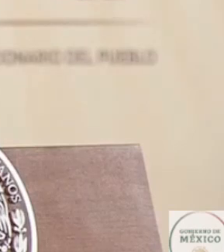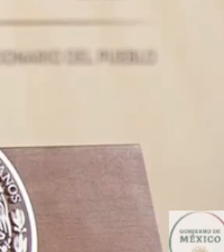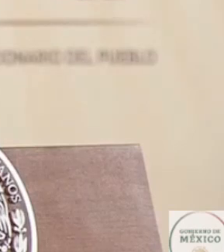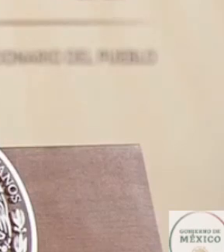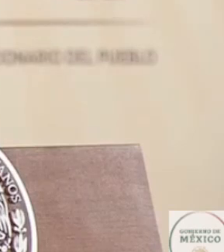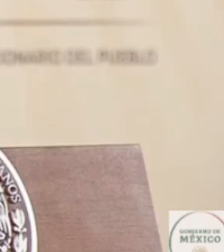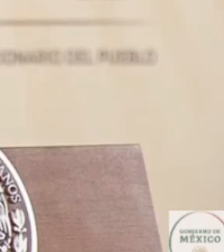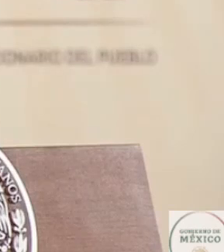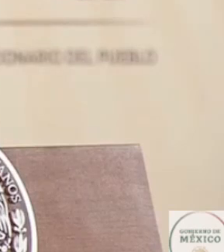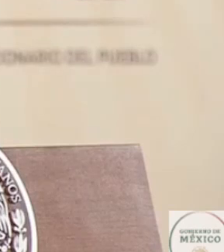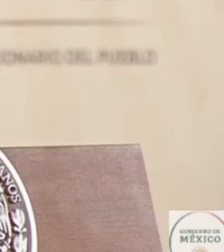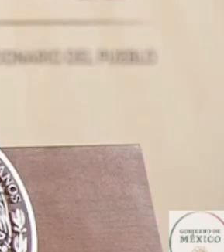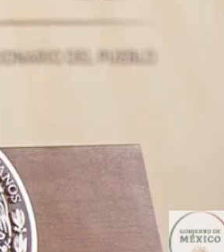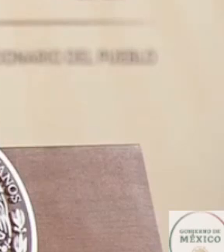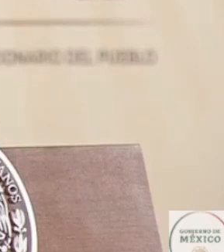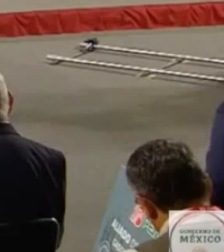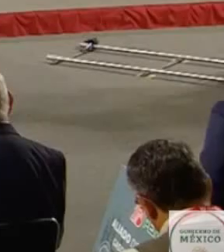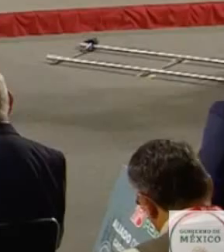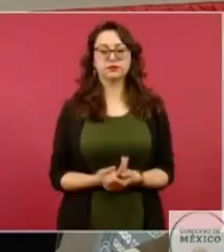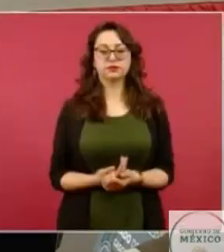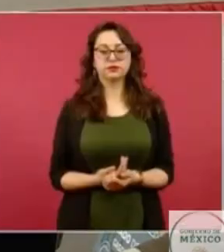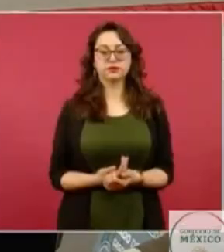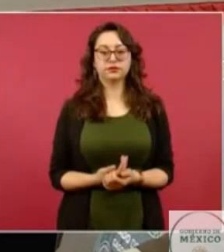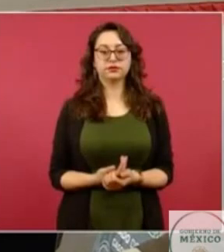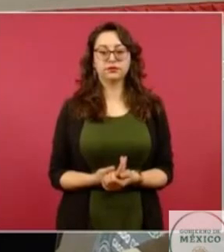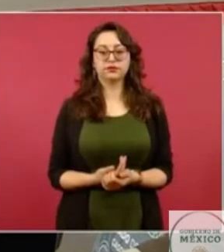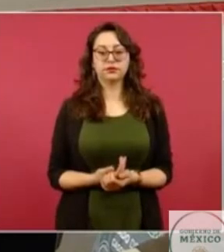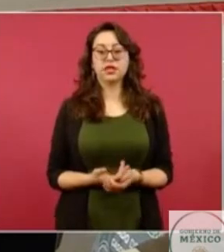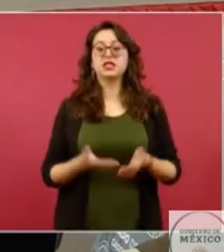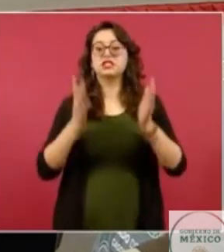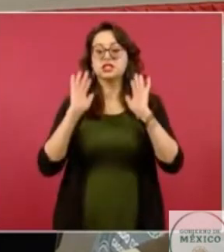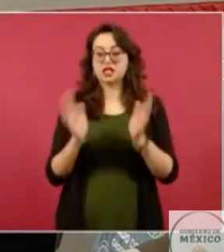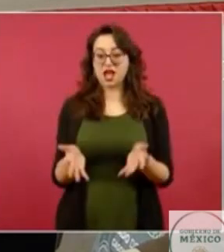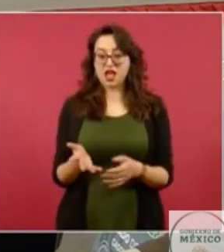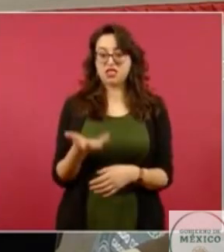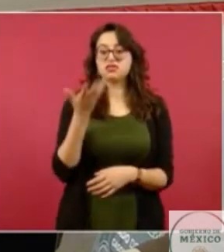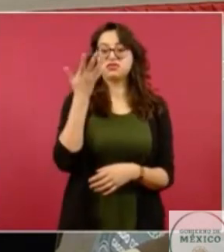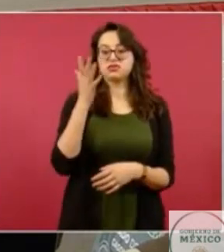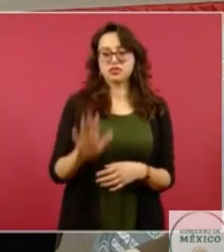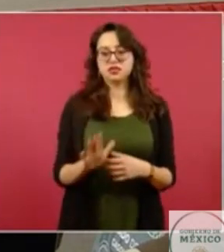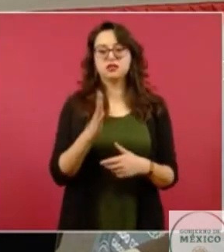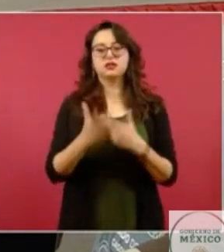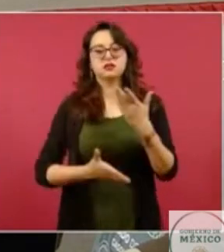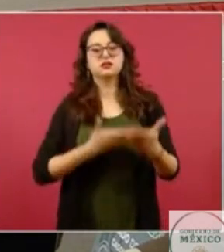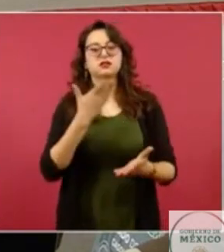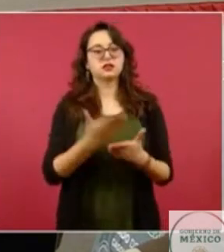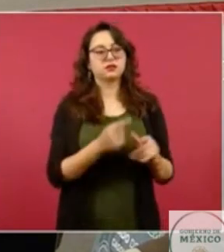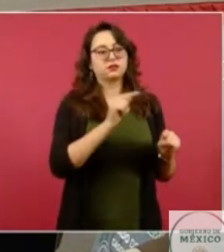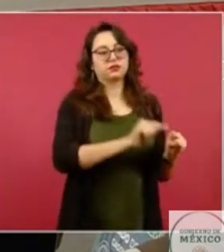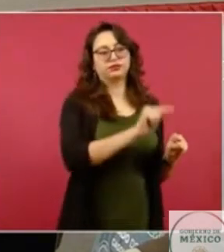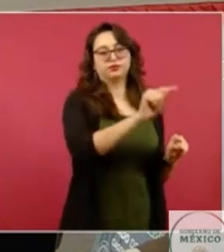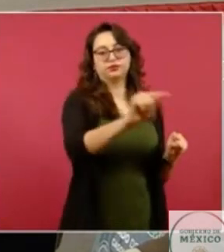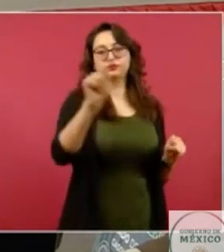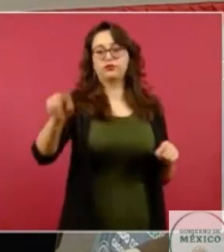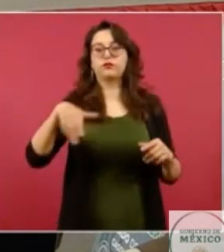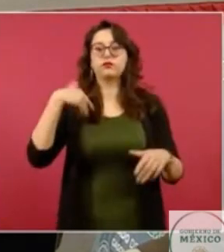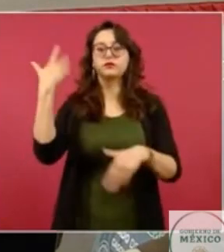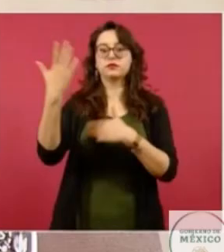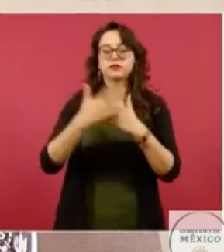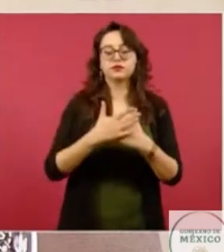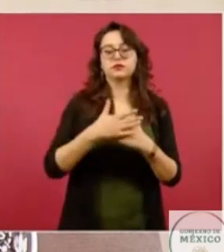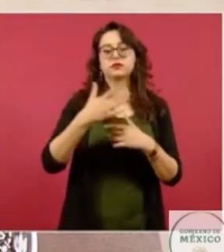servicios. Los 160 restantes se concluirán en julio de 2023 en